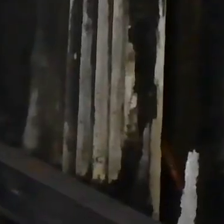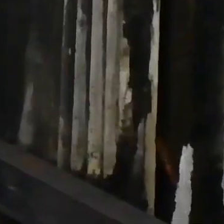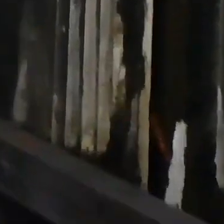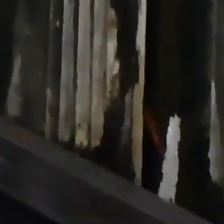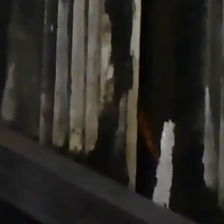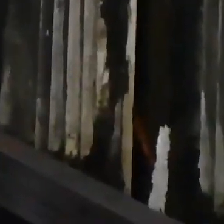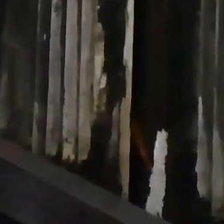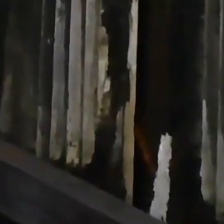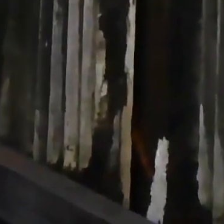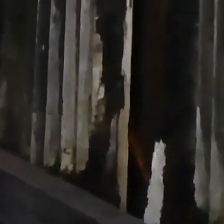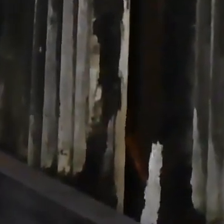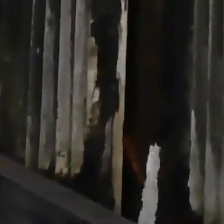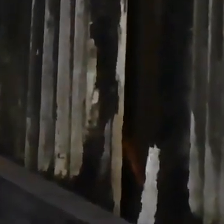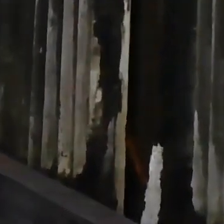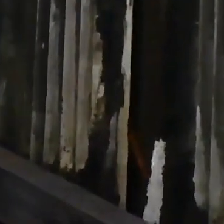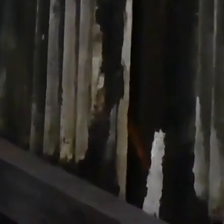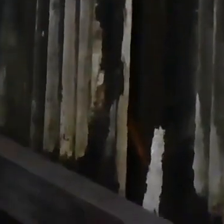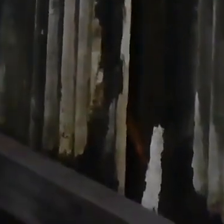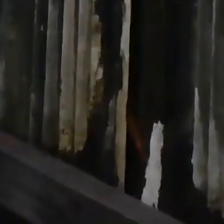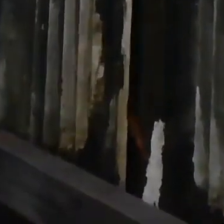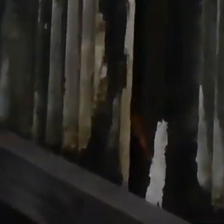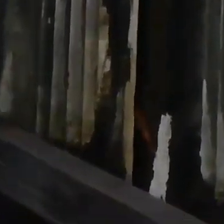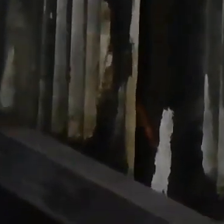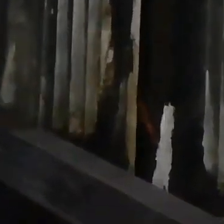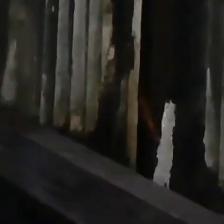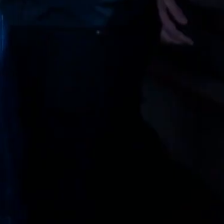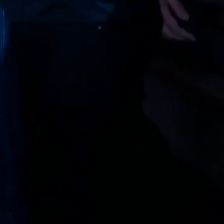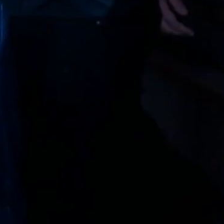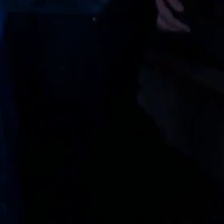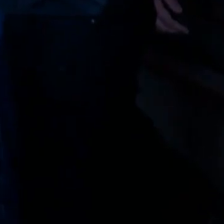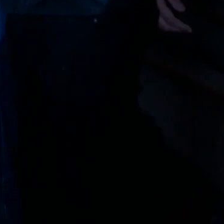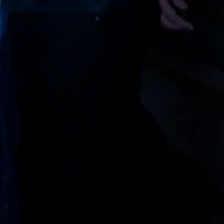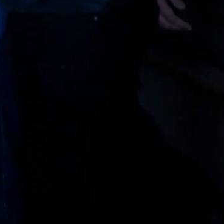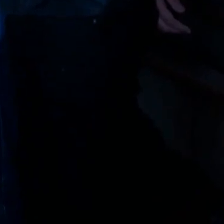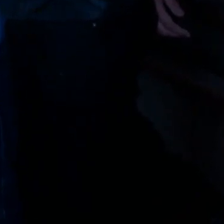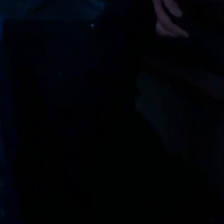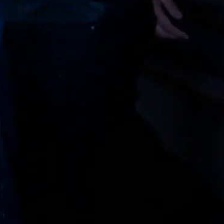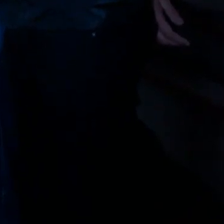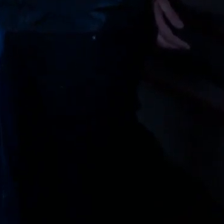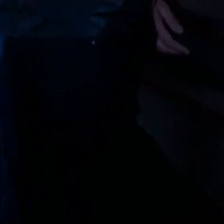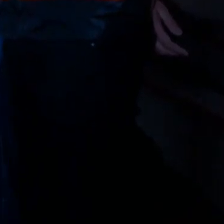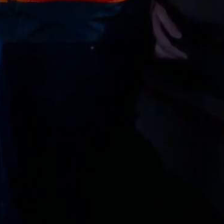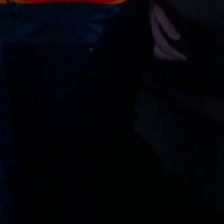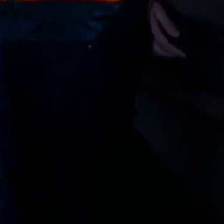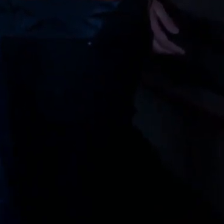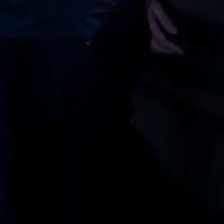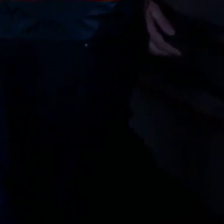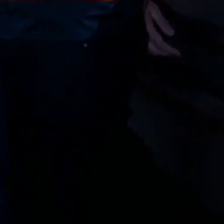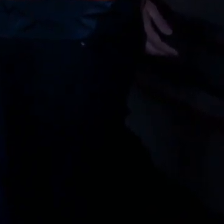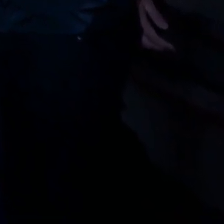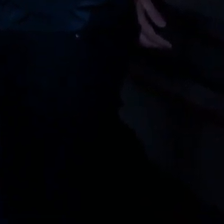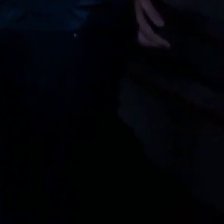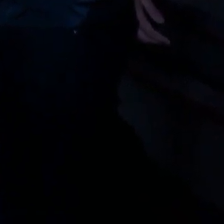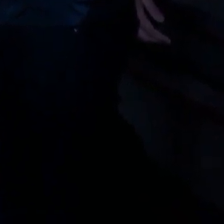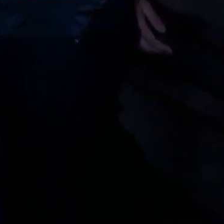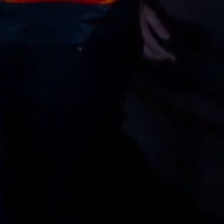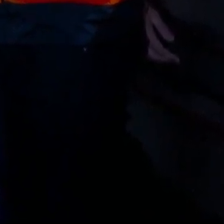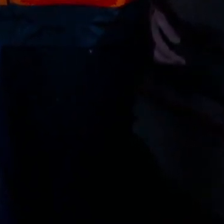y pues estar atentos a la información que se dé al respecto